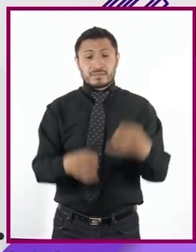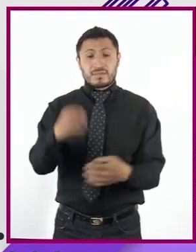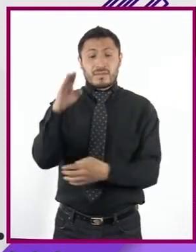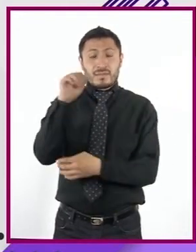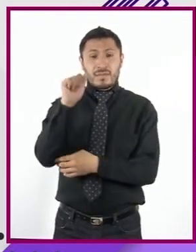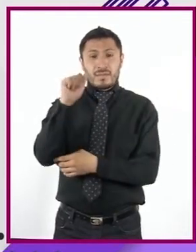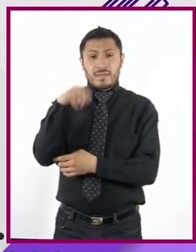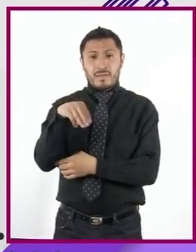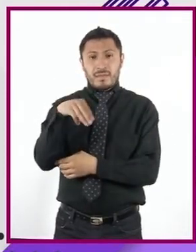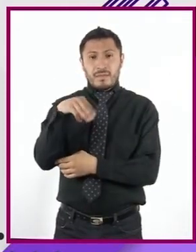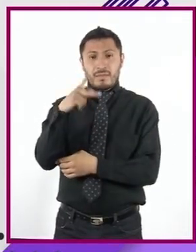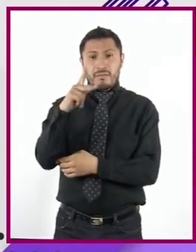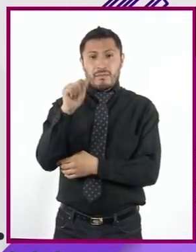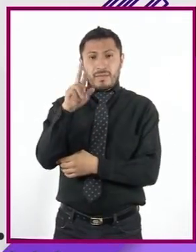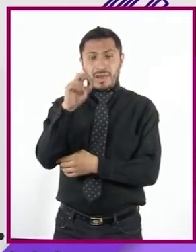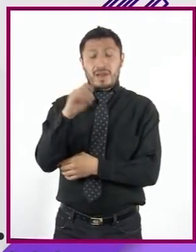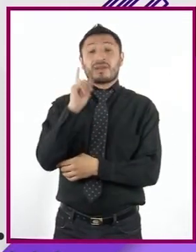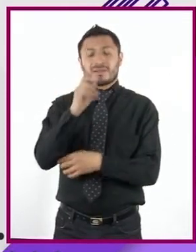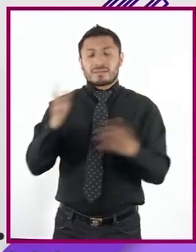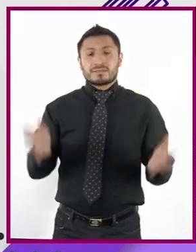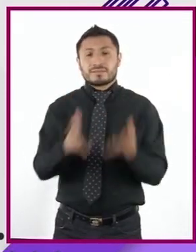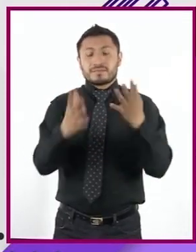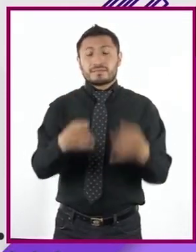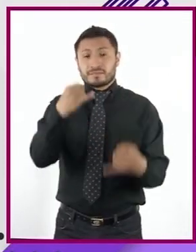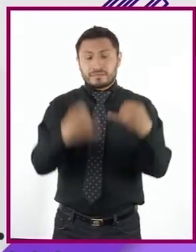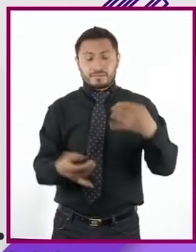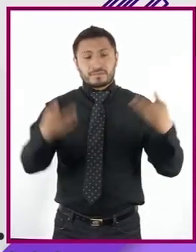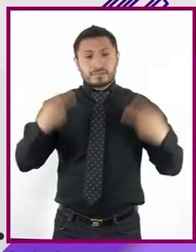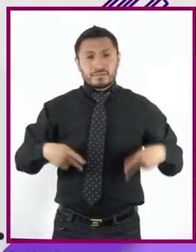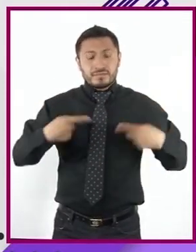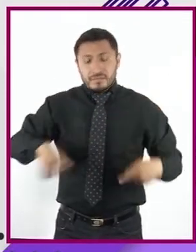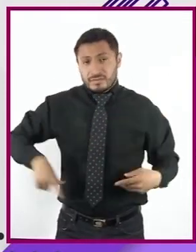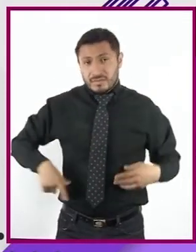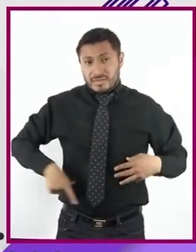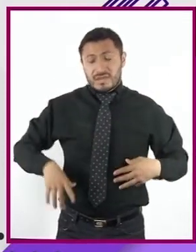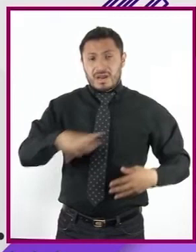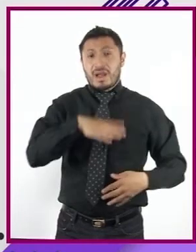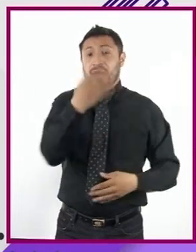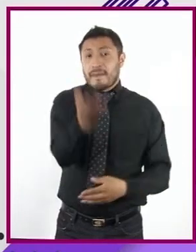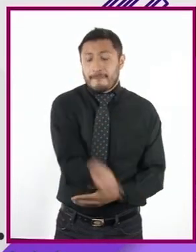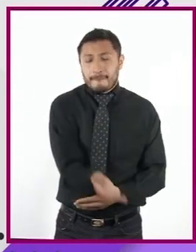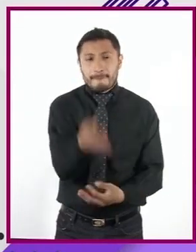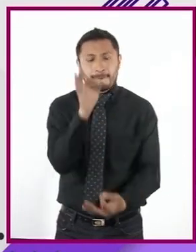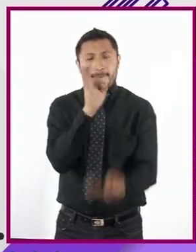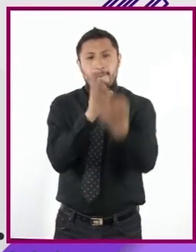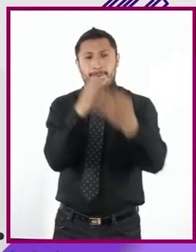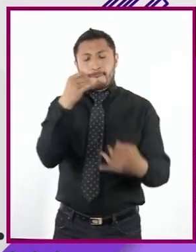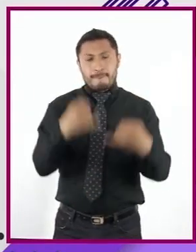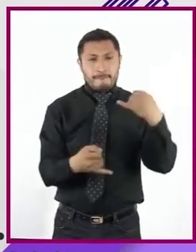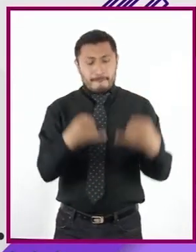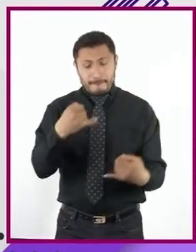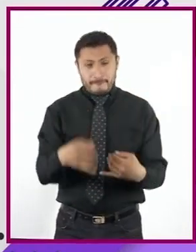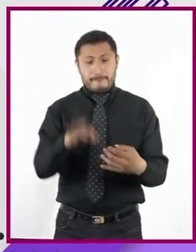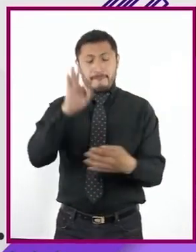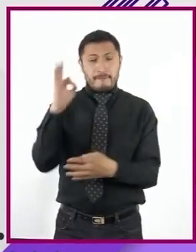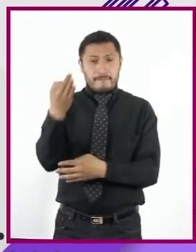en promover un juicio donde las y los gobernados solicitan ante los tribunales federales la anulación de